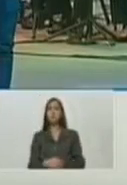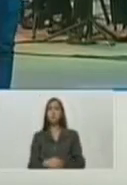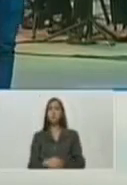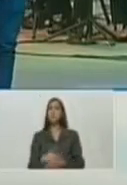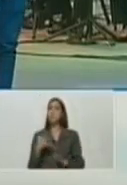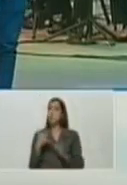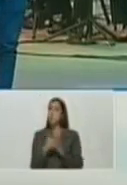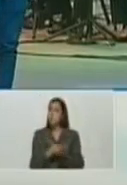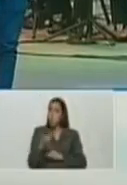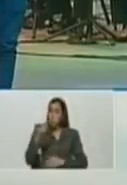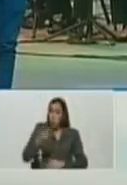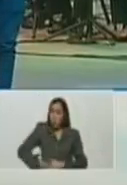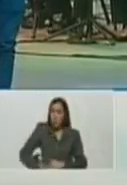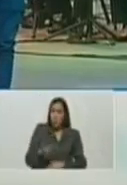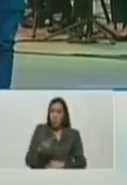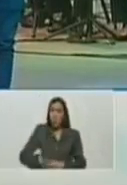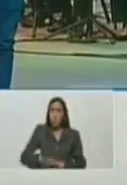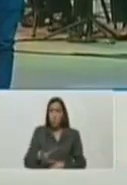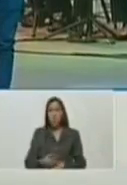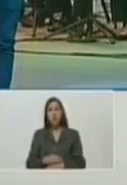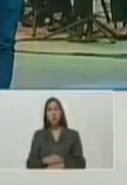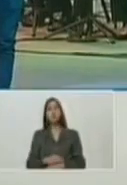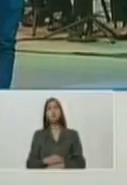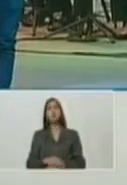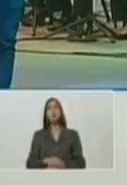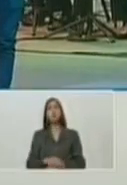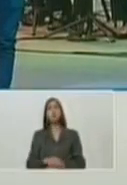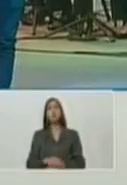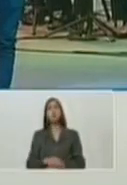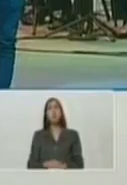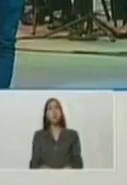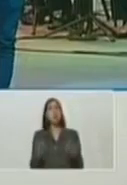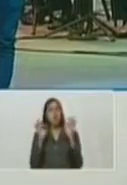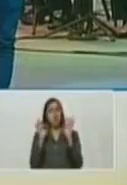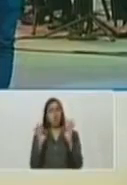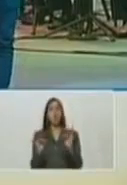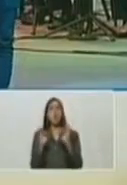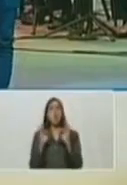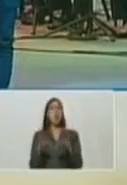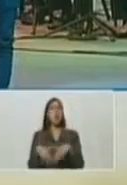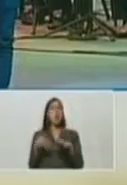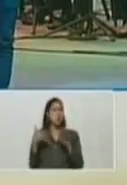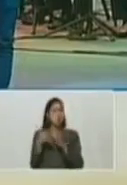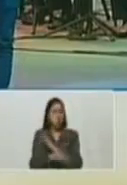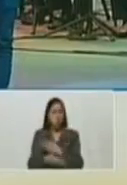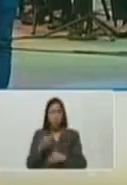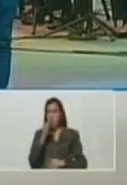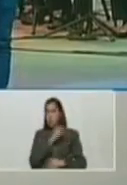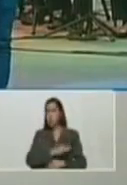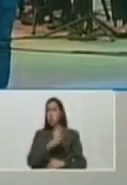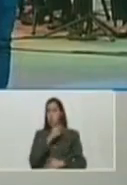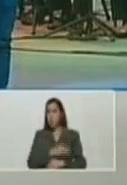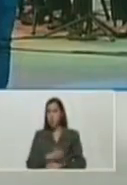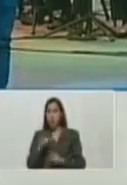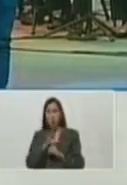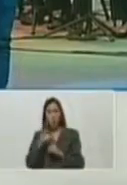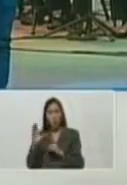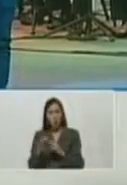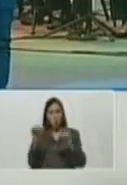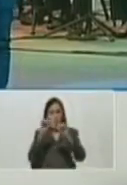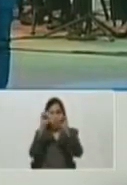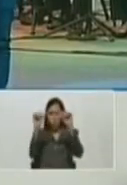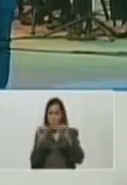más importante de esta rama, de esta parte, de estas cuatro ramas, que son la parte social, la parte cultural, artística